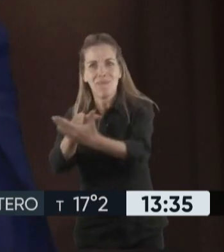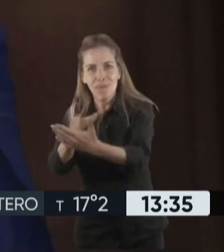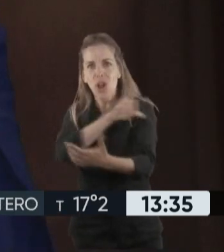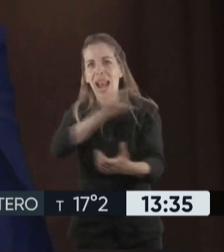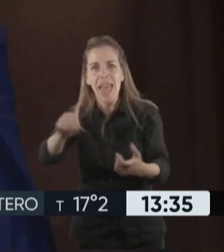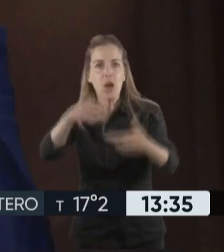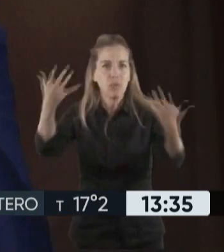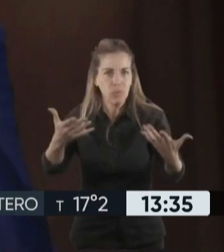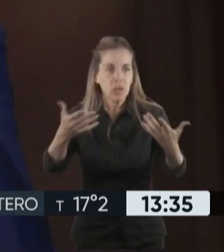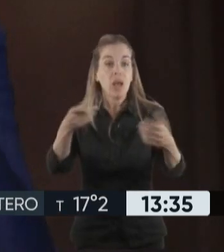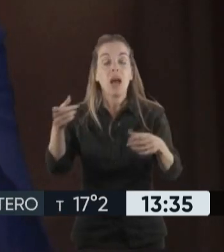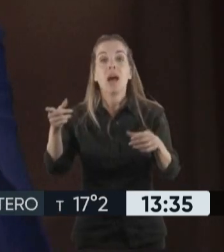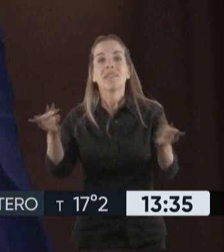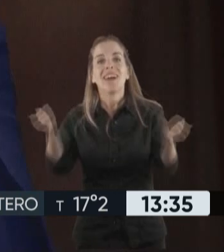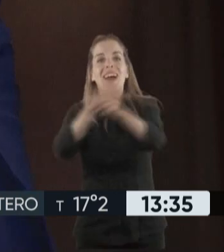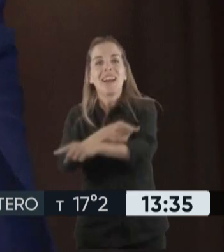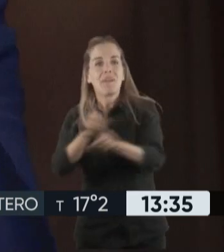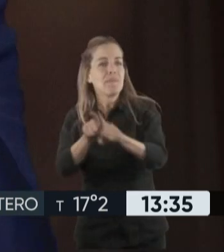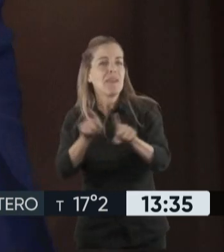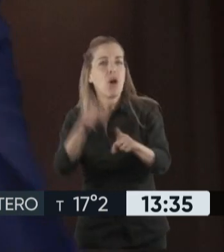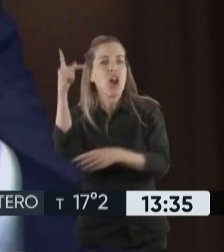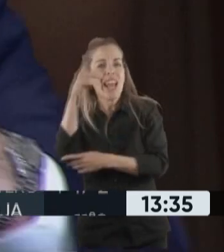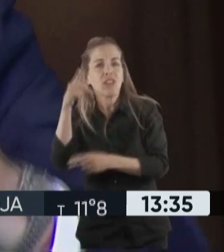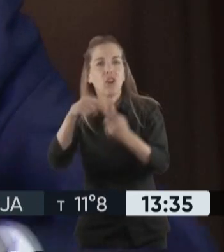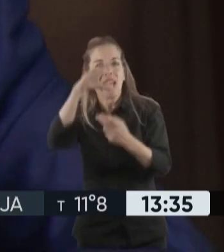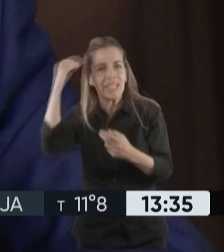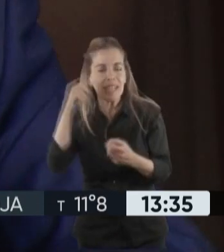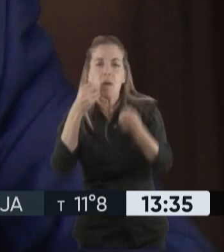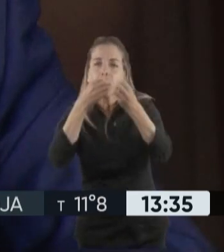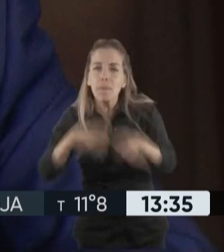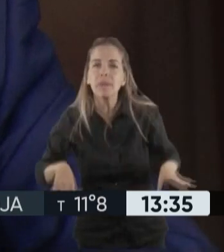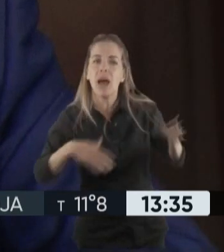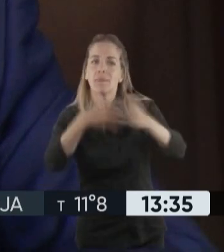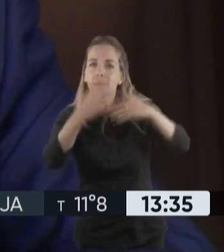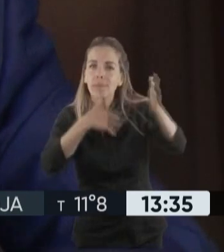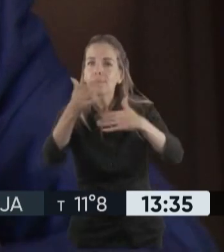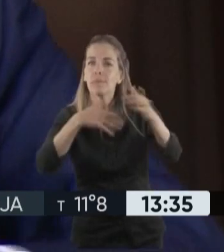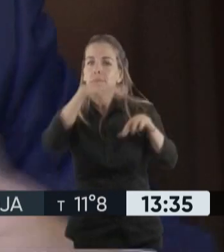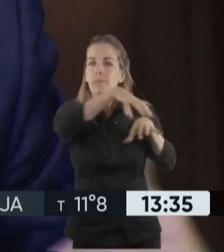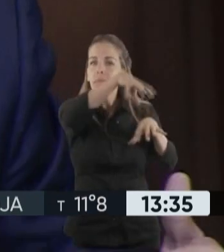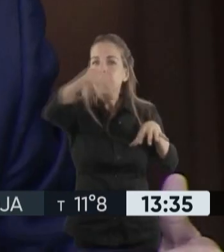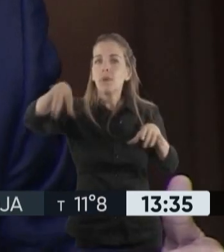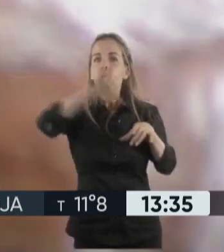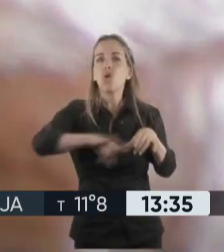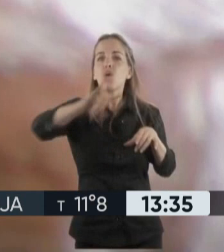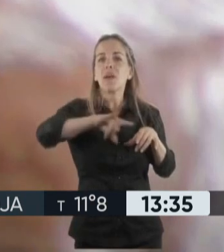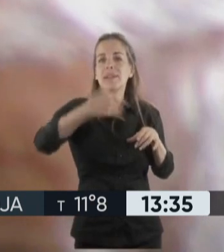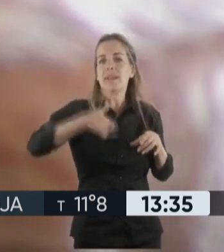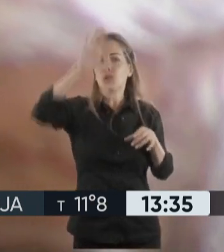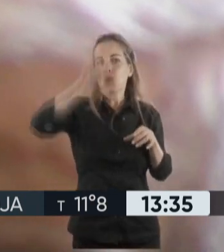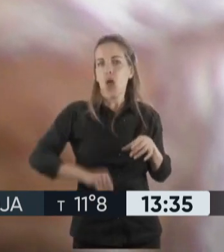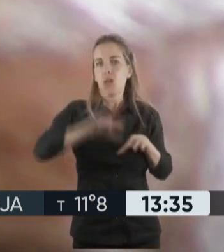que pasó con Néstor, con Cristina, cuando empezaron a desarrollar universidades en distintos lugares del